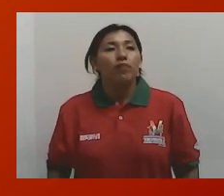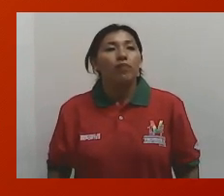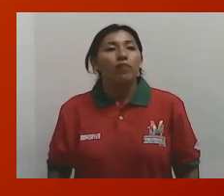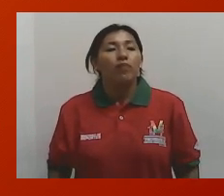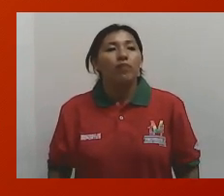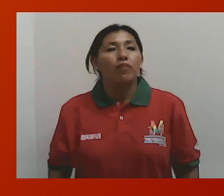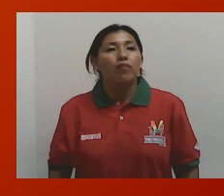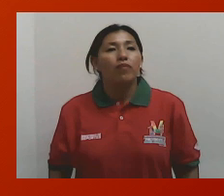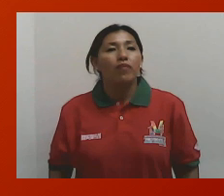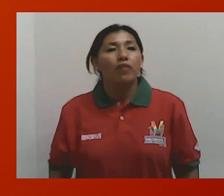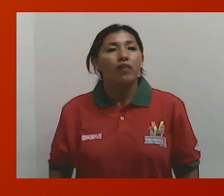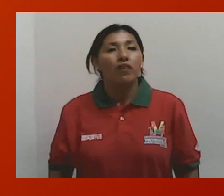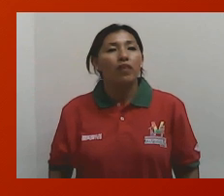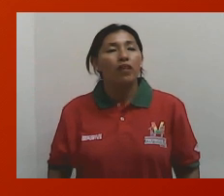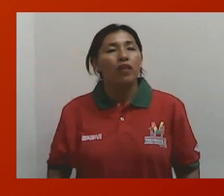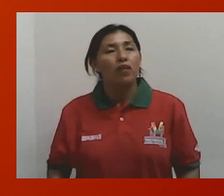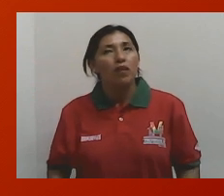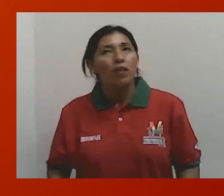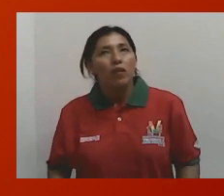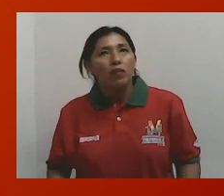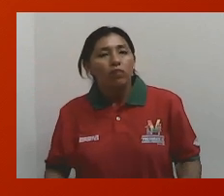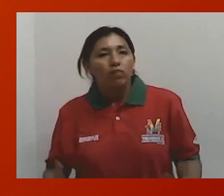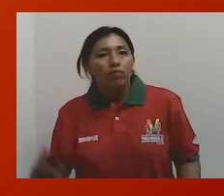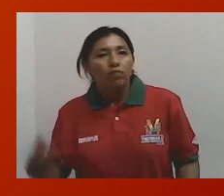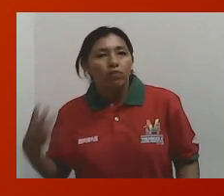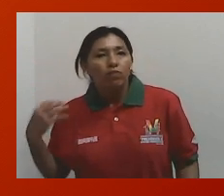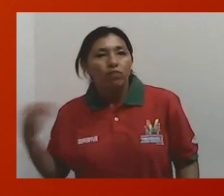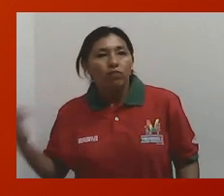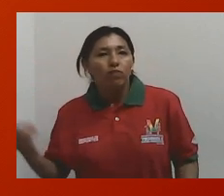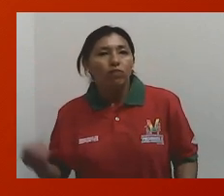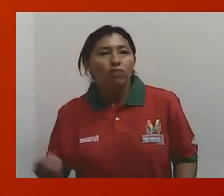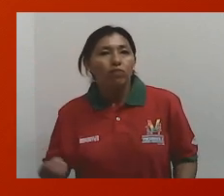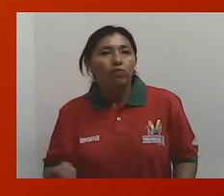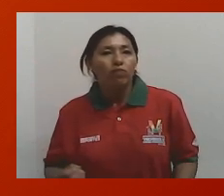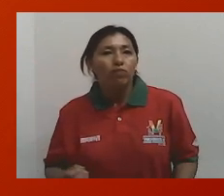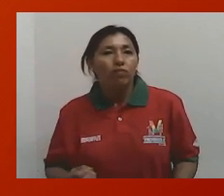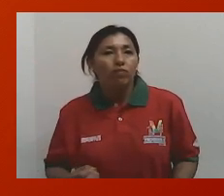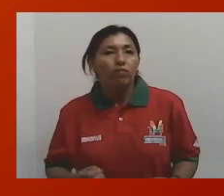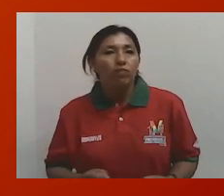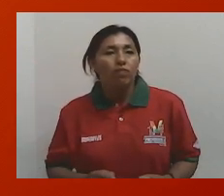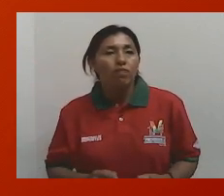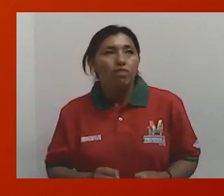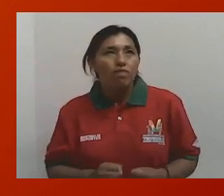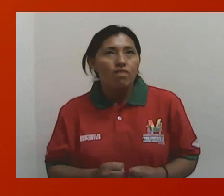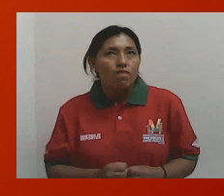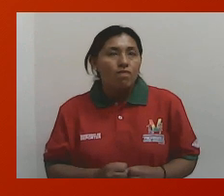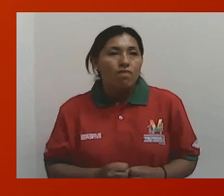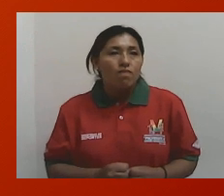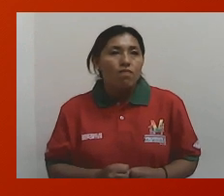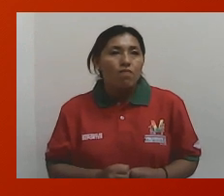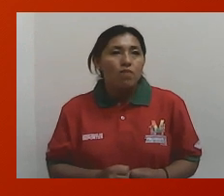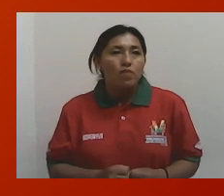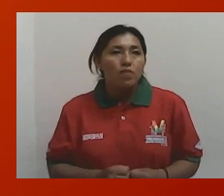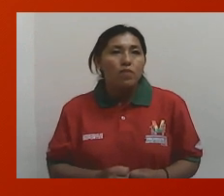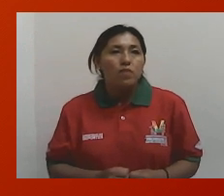con un criterio sano a una situación de discrepancia. Voy a